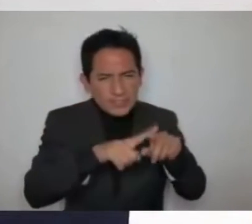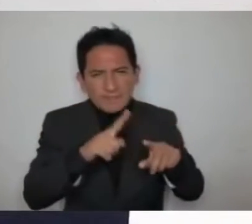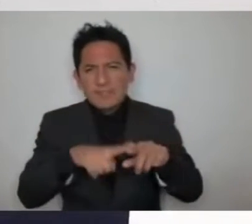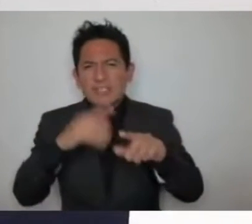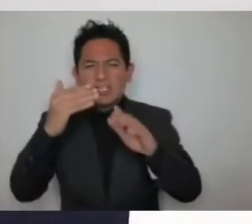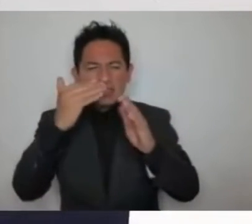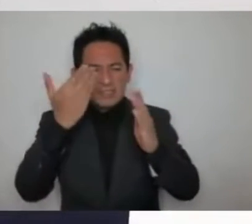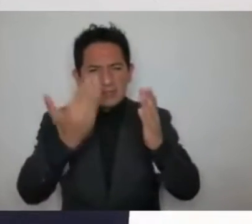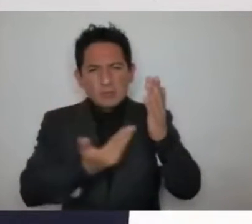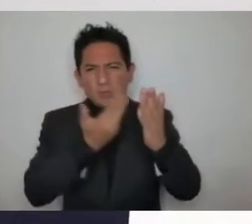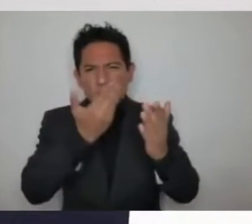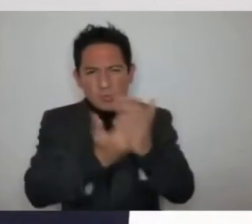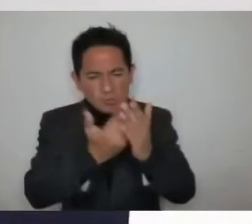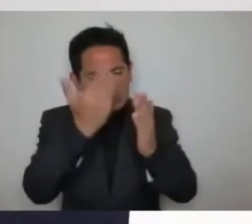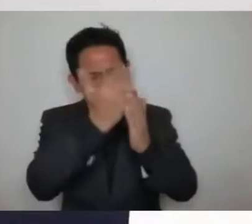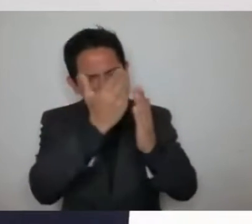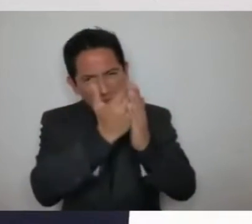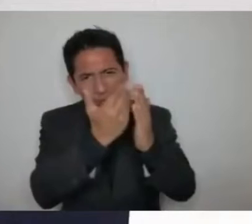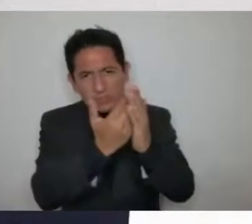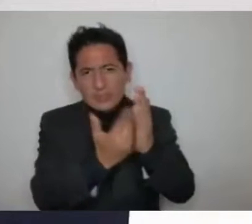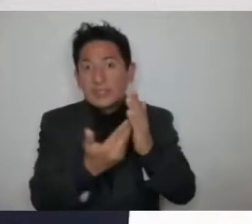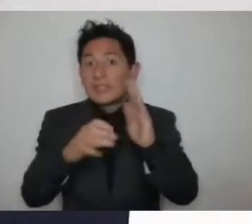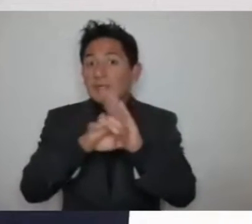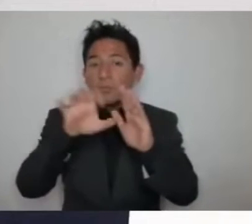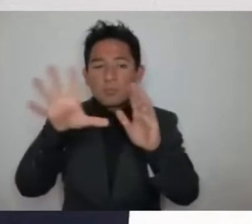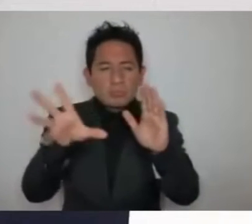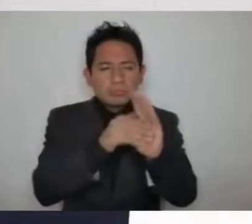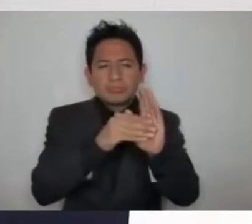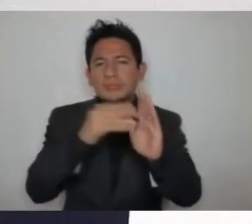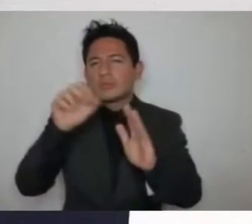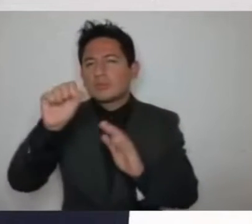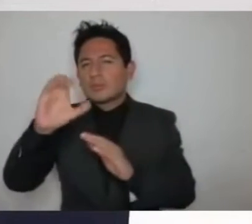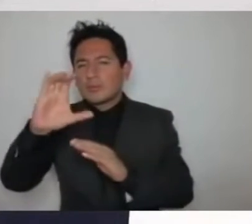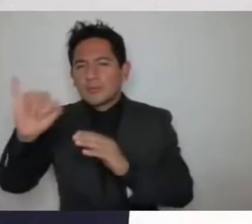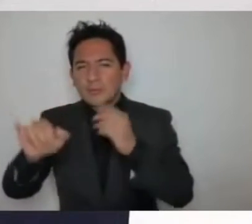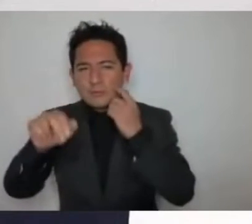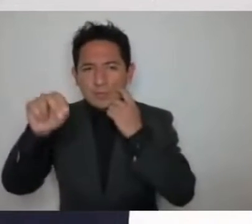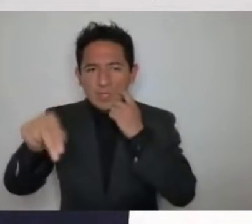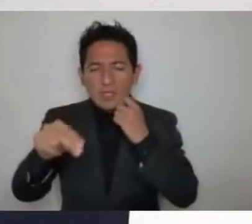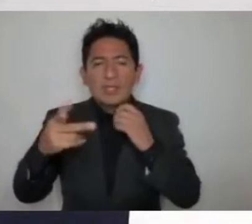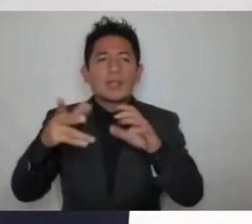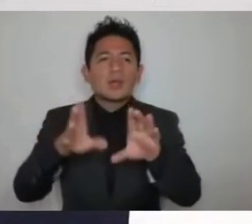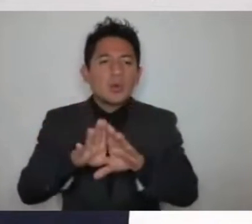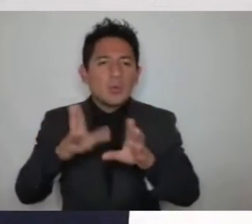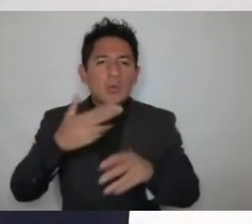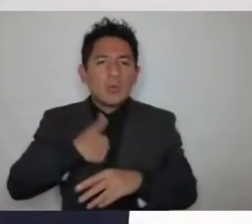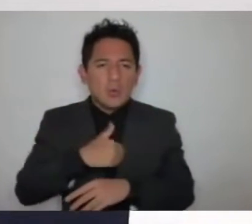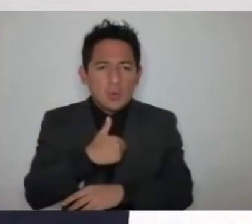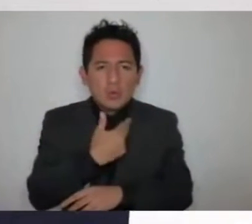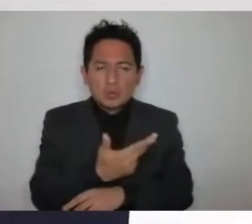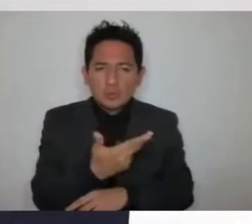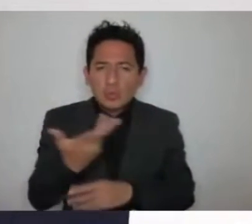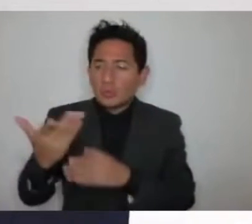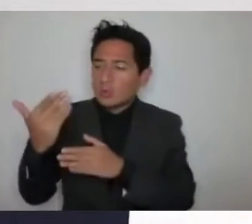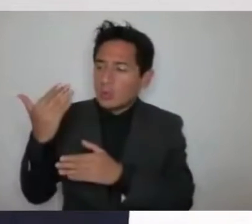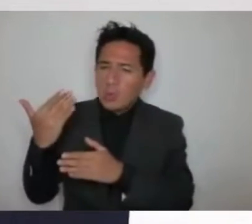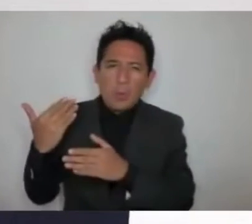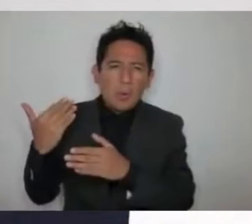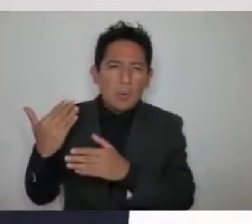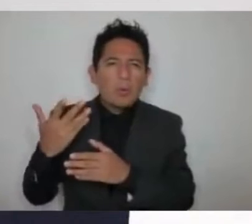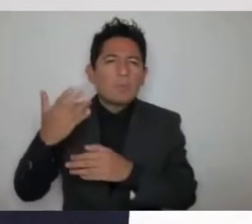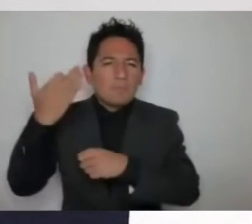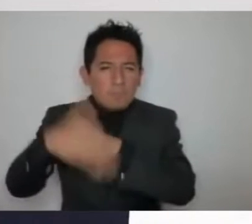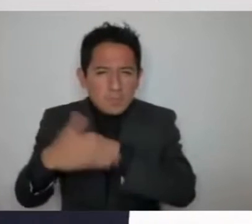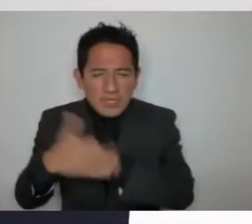los eh señalamientos que ha hecho la corte Respecto a los controles eh provisionales preventivos que me parece también fundamentales como parte de los